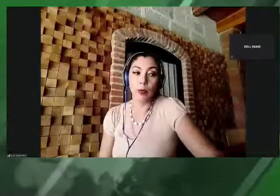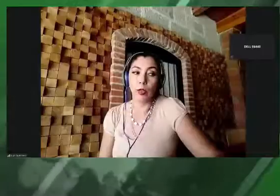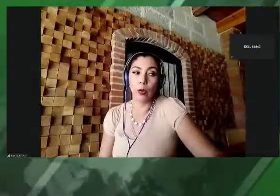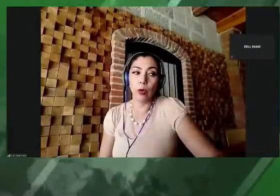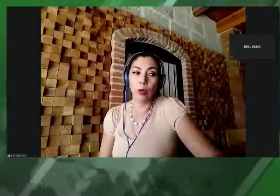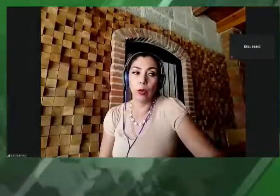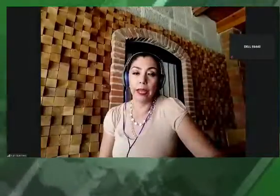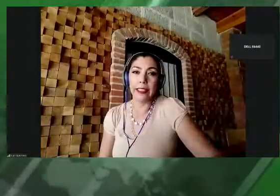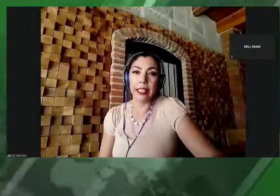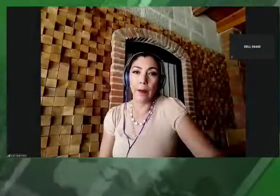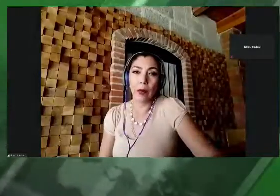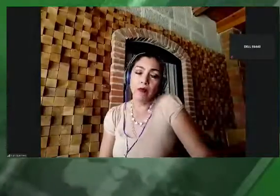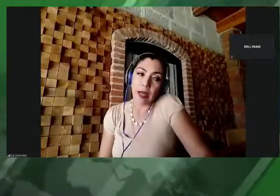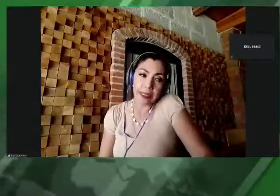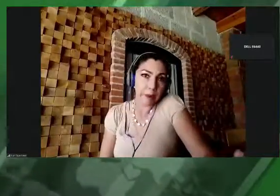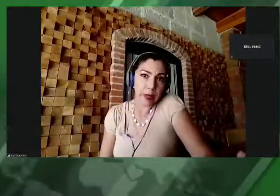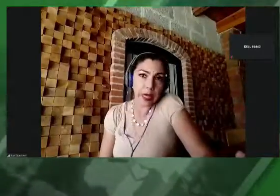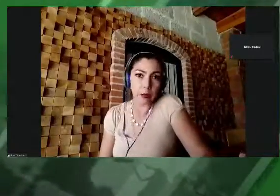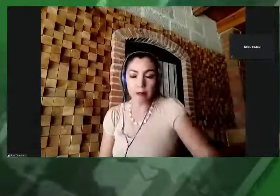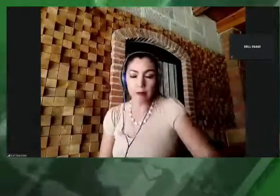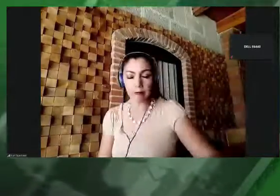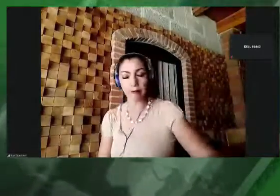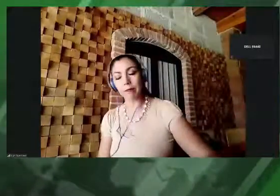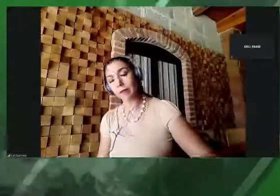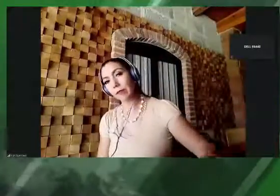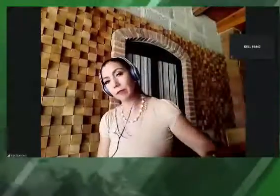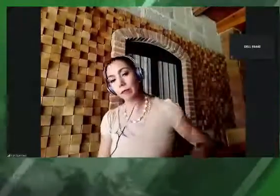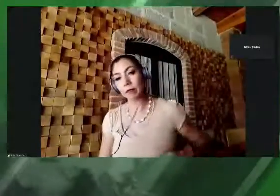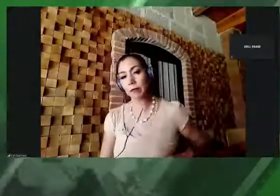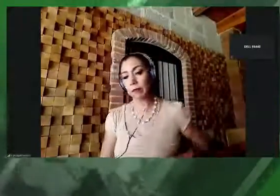pues, un poquito al extremo, hacen bien, ¿no?